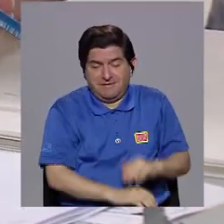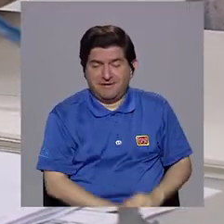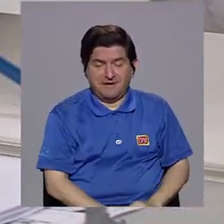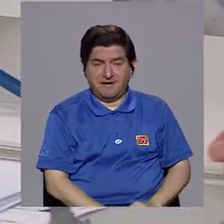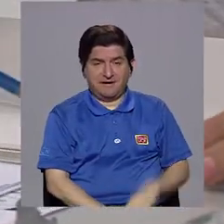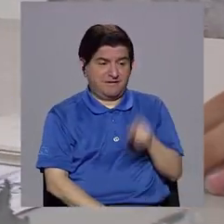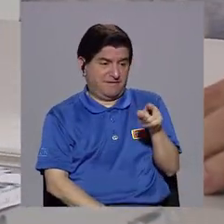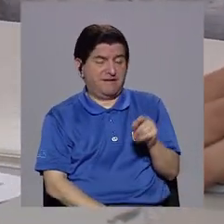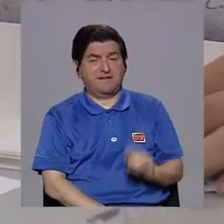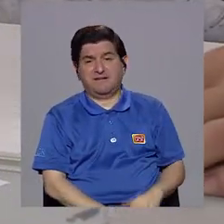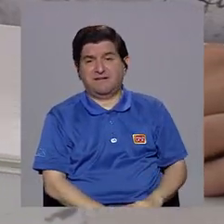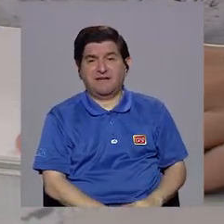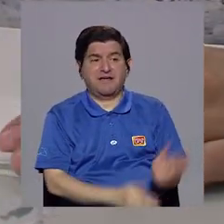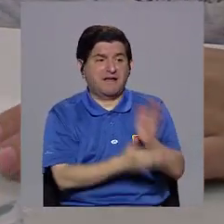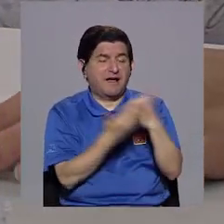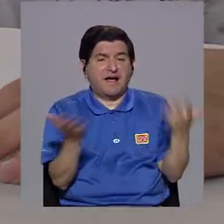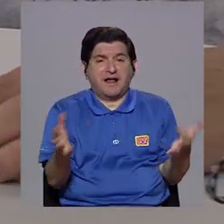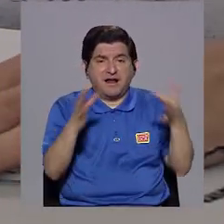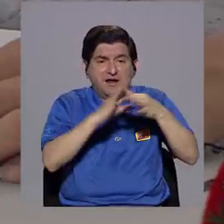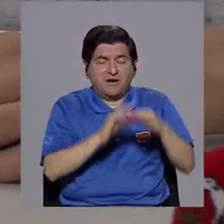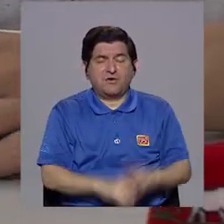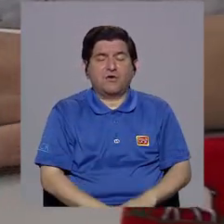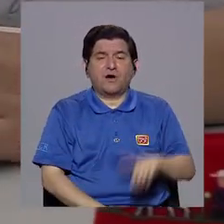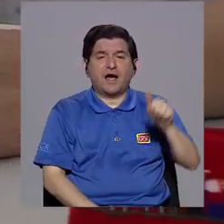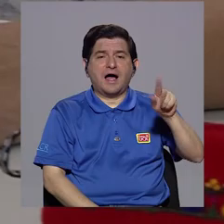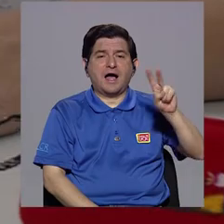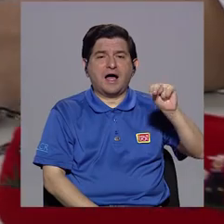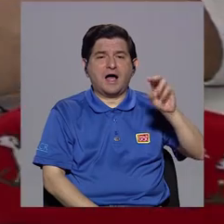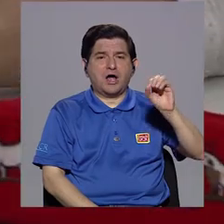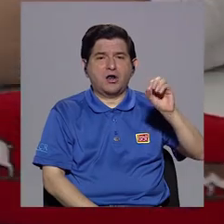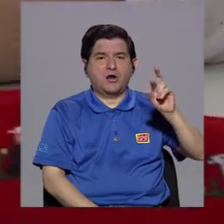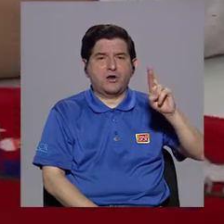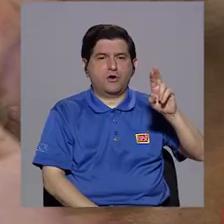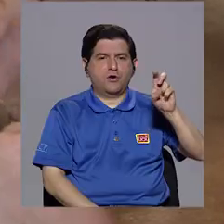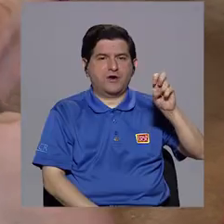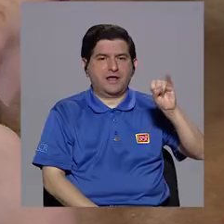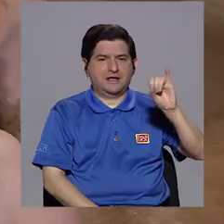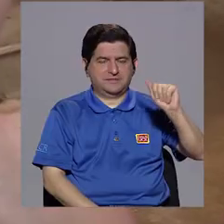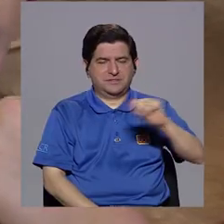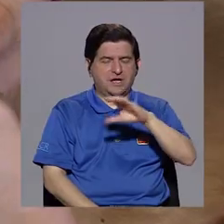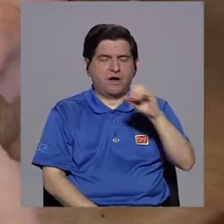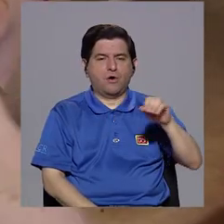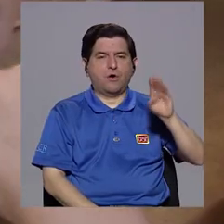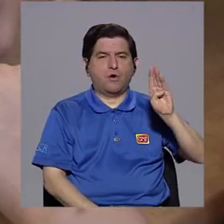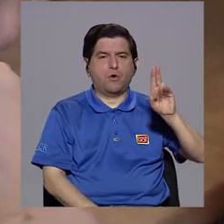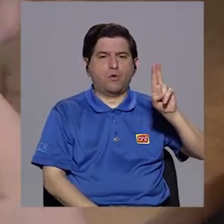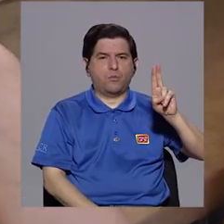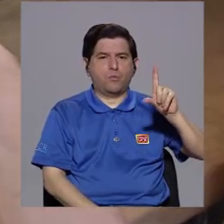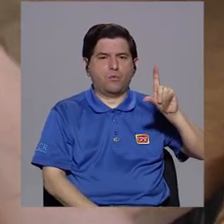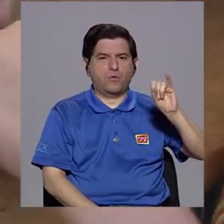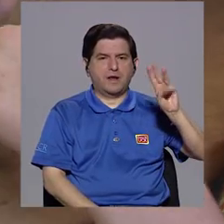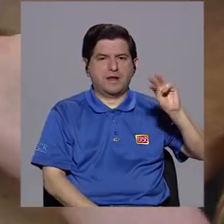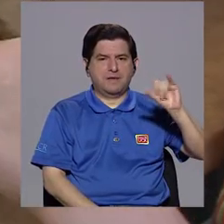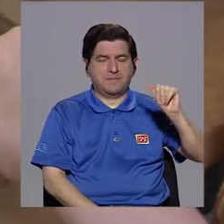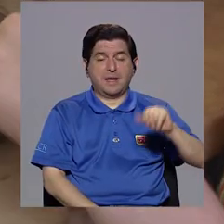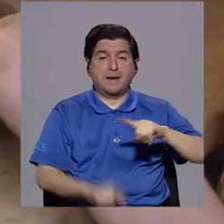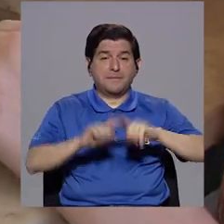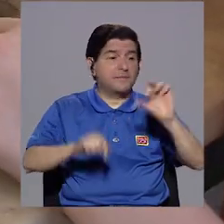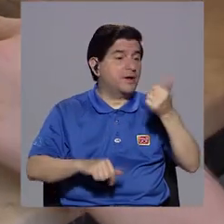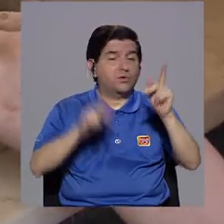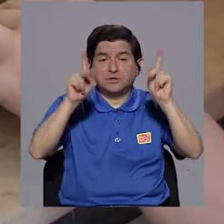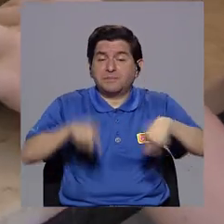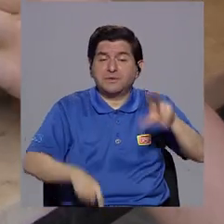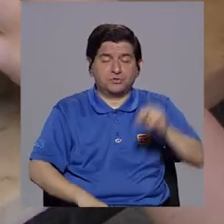podrías trabajar... Algo que tenga que ver con la anorexia o con la bulimia o trastornos uh-huh. alimenticios, con otros no. Me